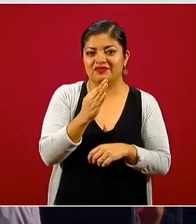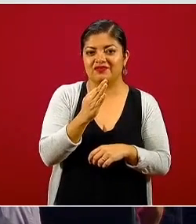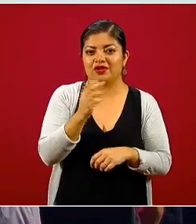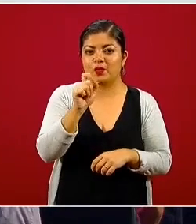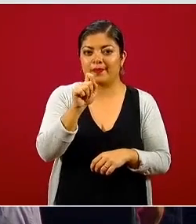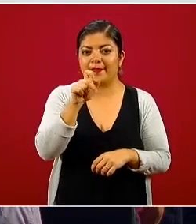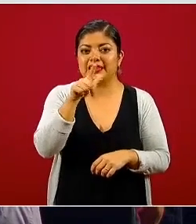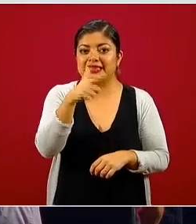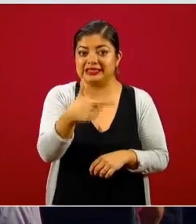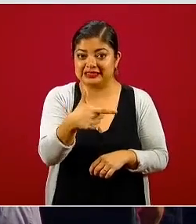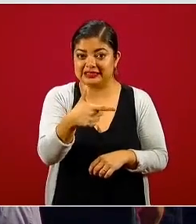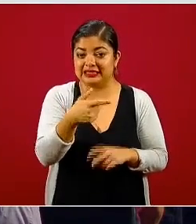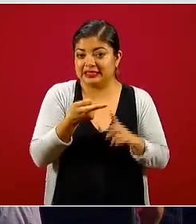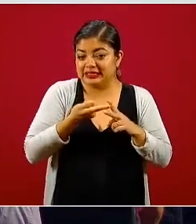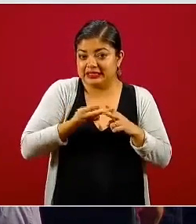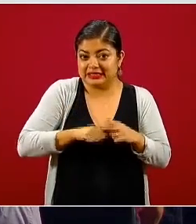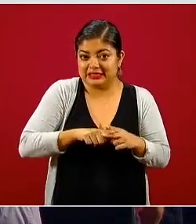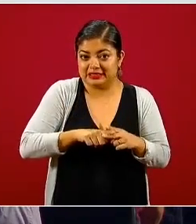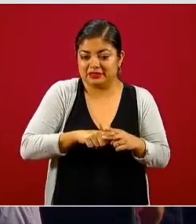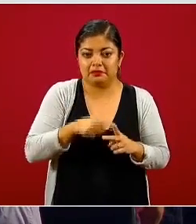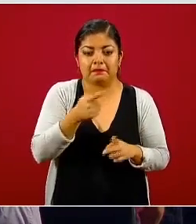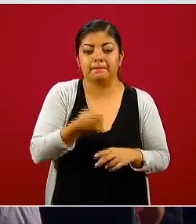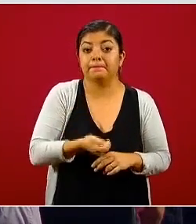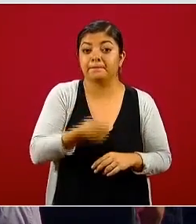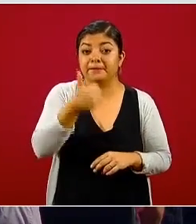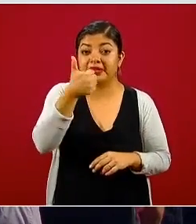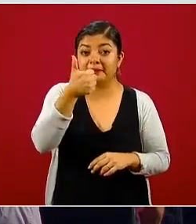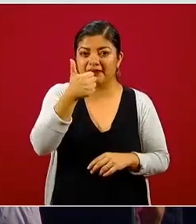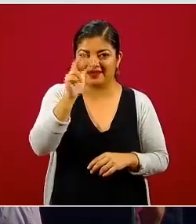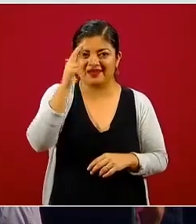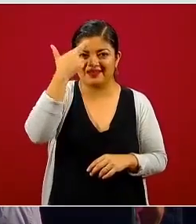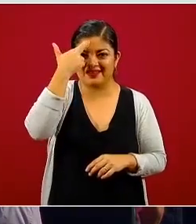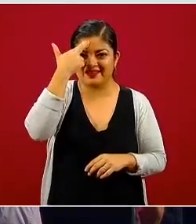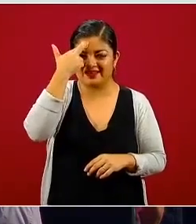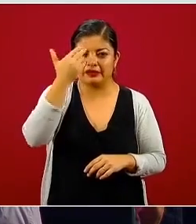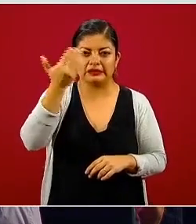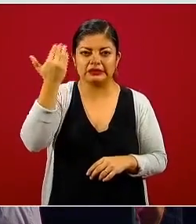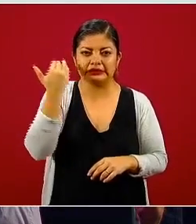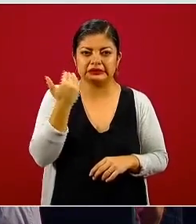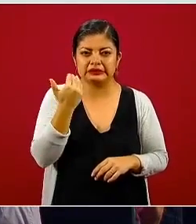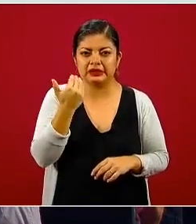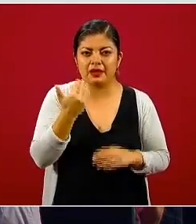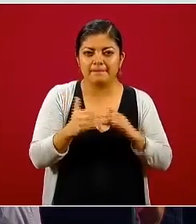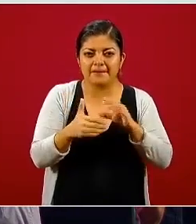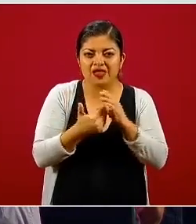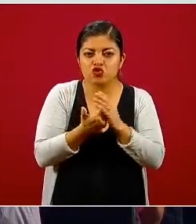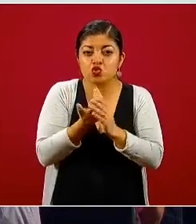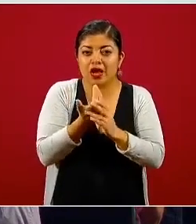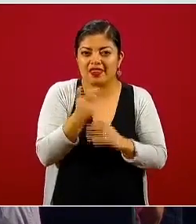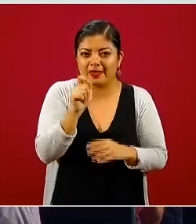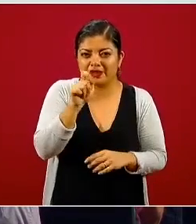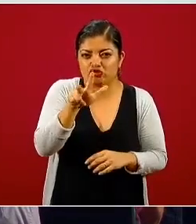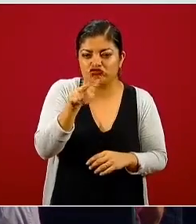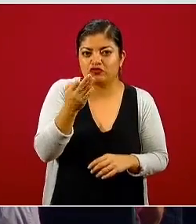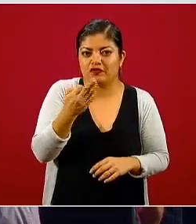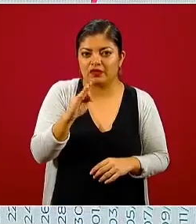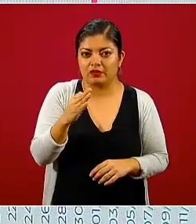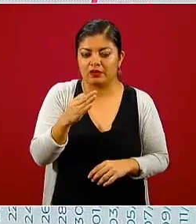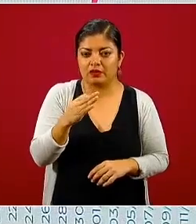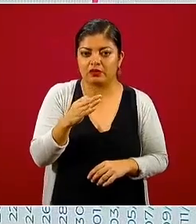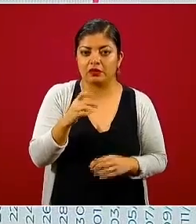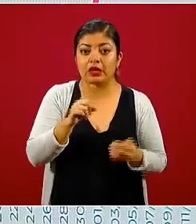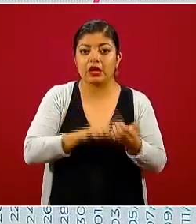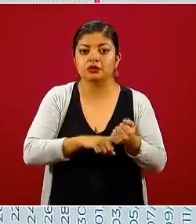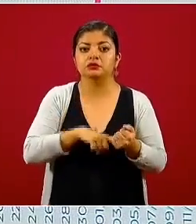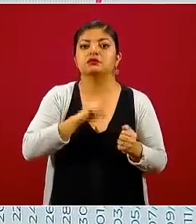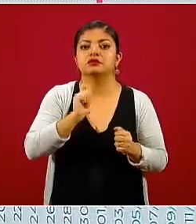febrero, cuando se registró el primer caso, que se confirmó en la madrugada del día 28, y el número de